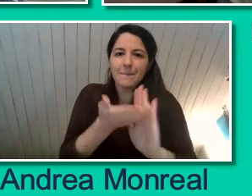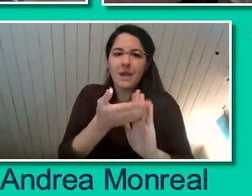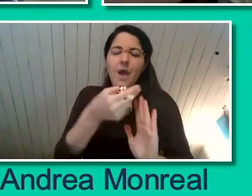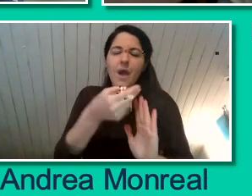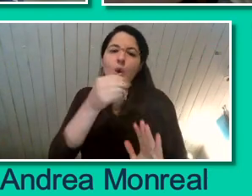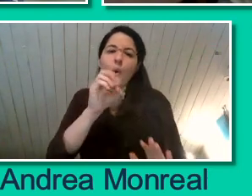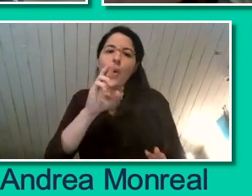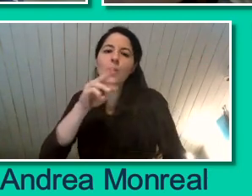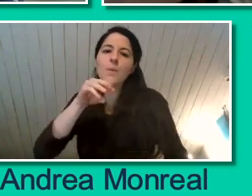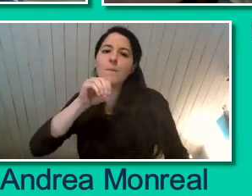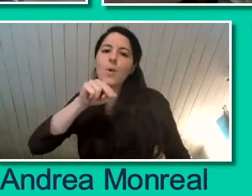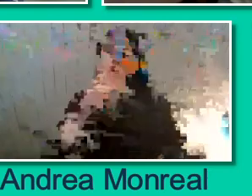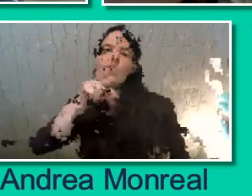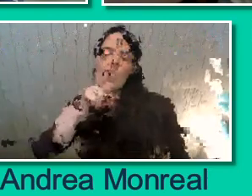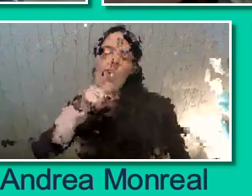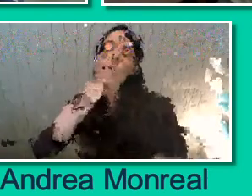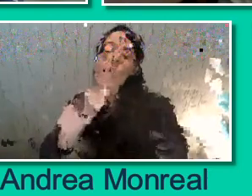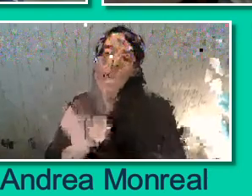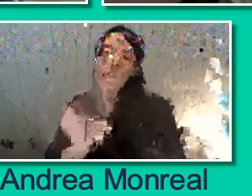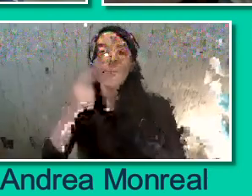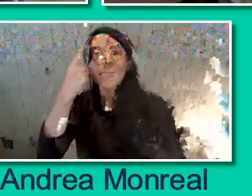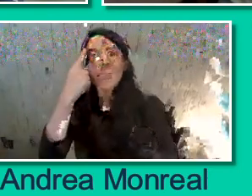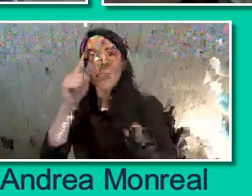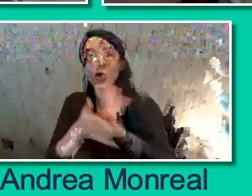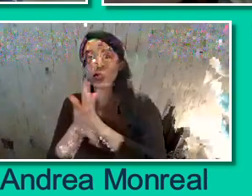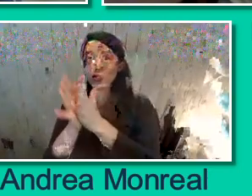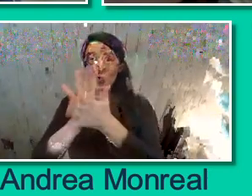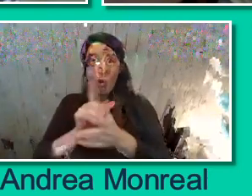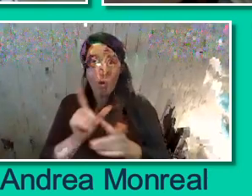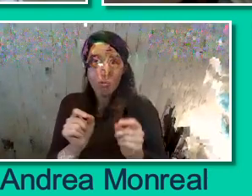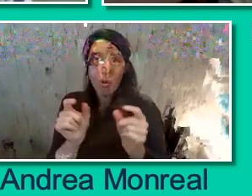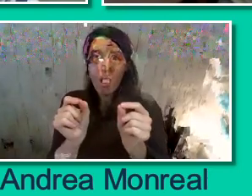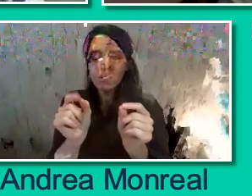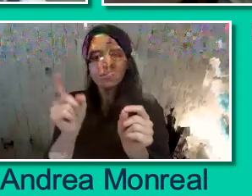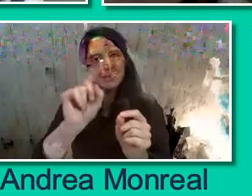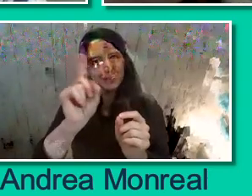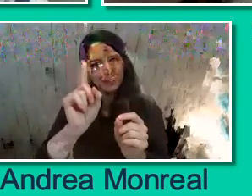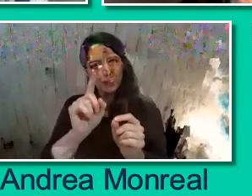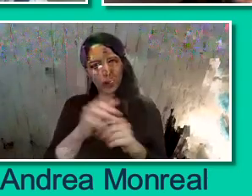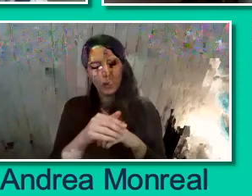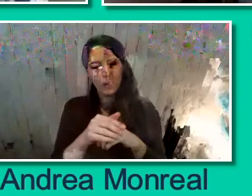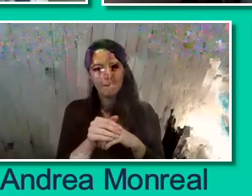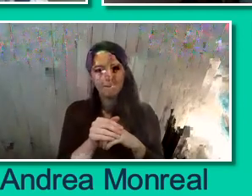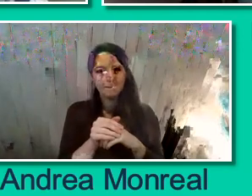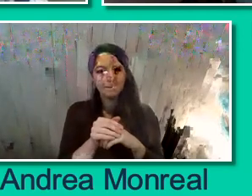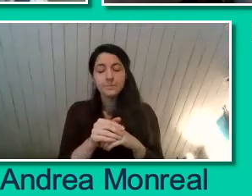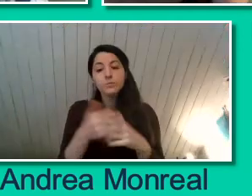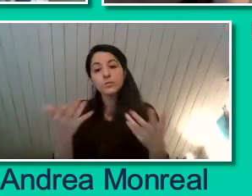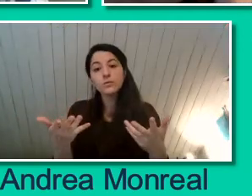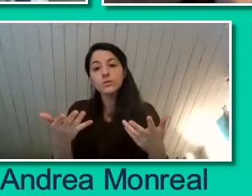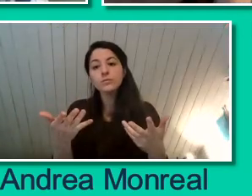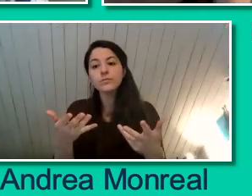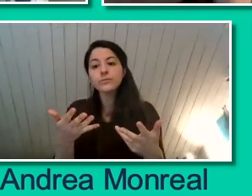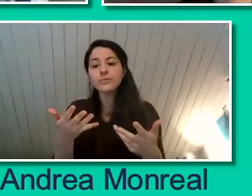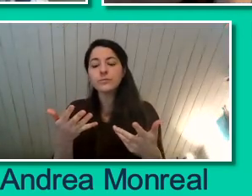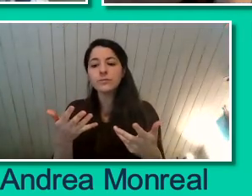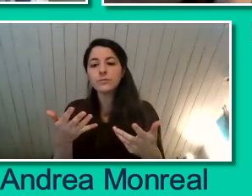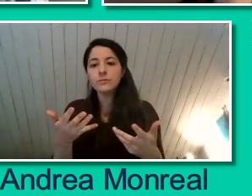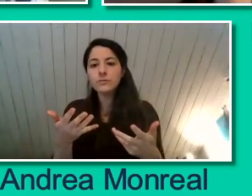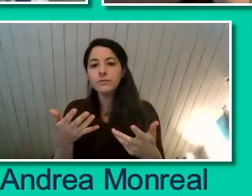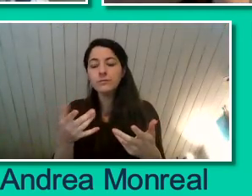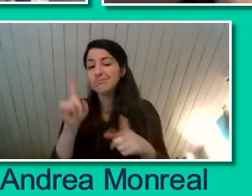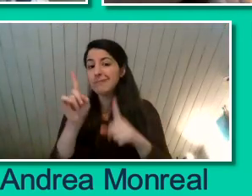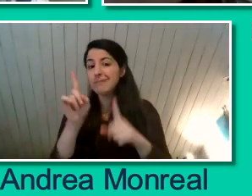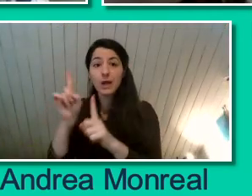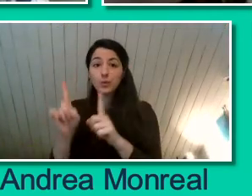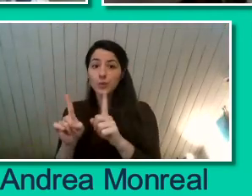que, bueno, no me extrañaría que en este caso la recomendación haya ido en ese sentido. Ahora, hay tumores que no tienen